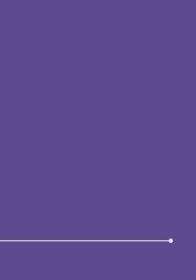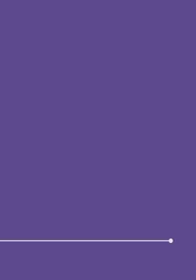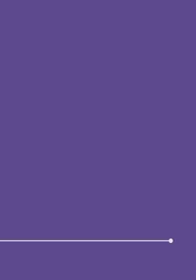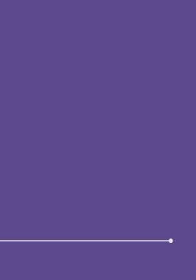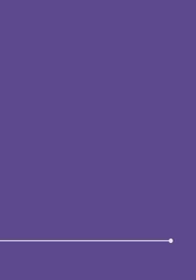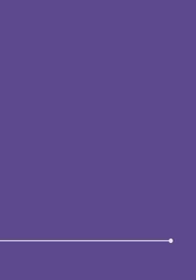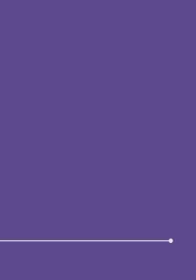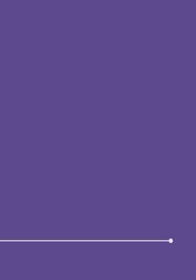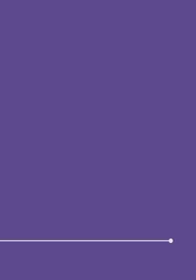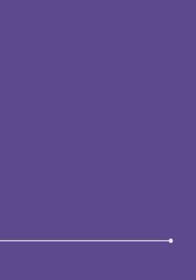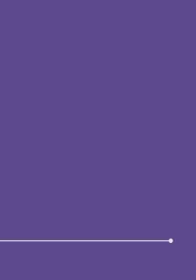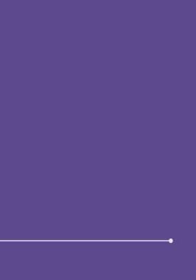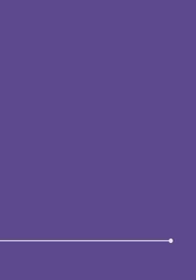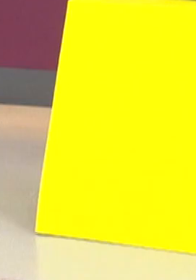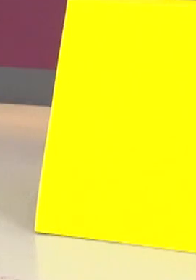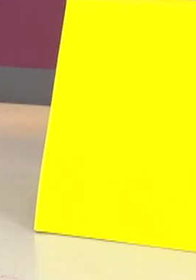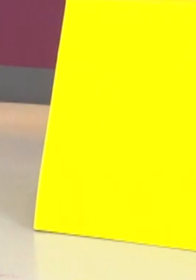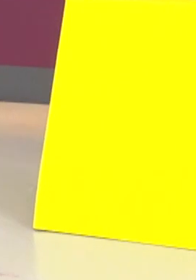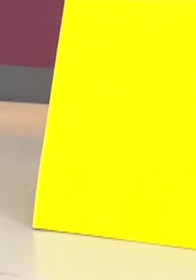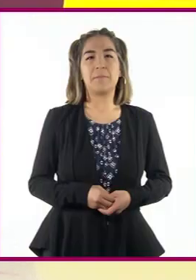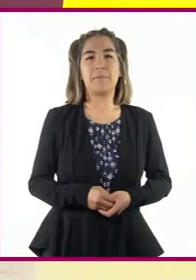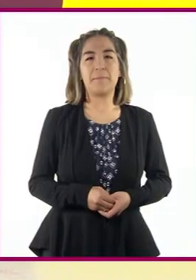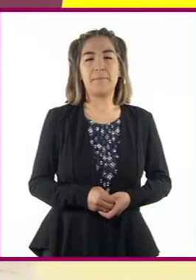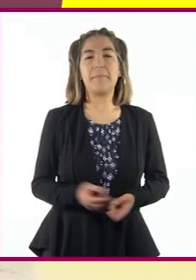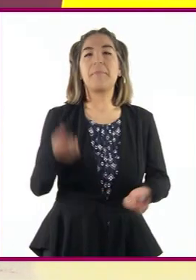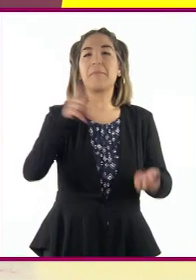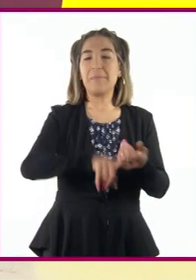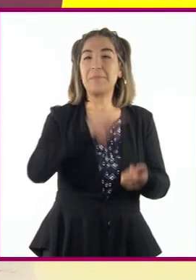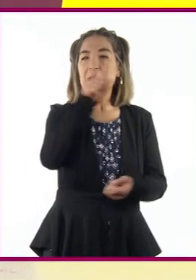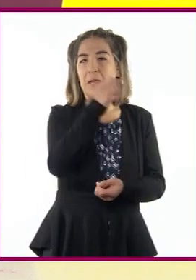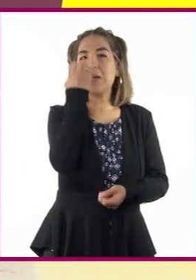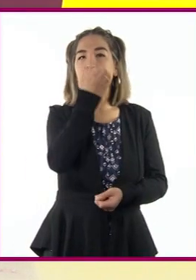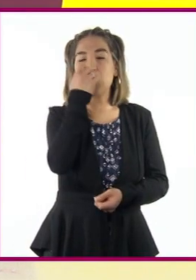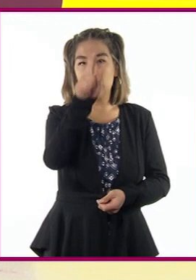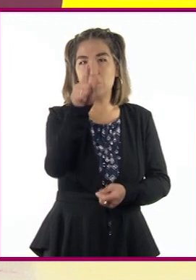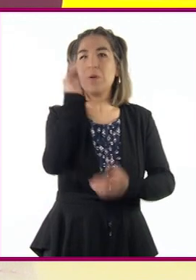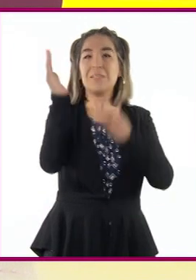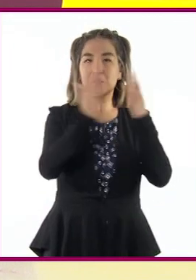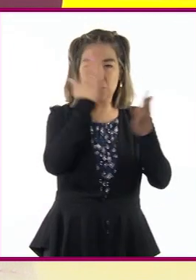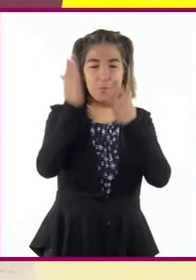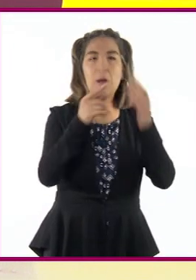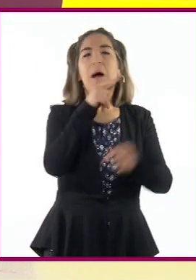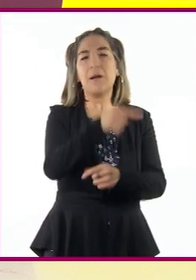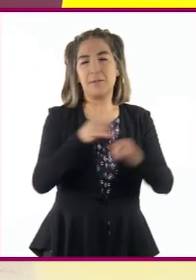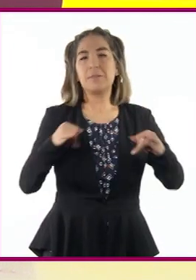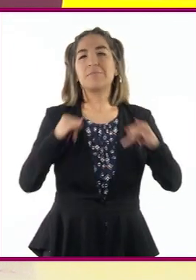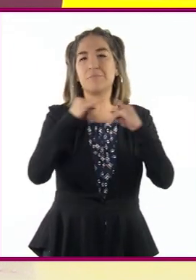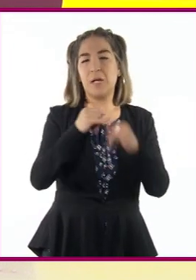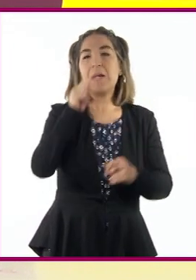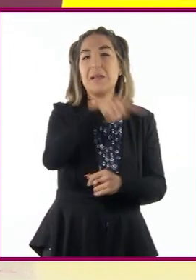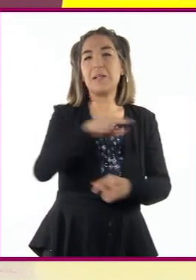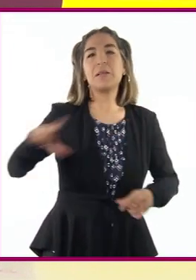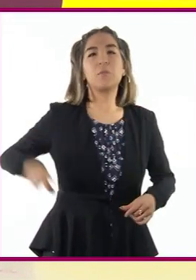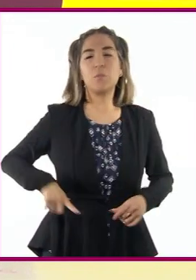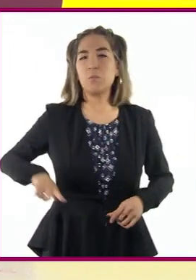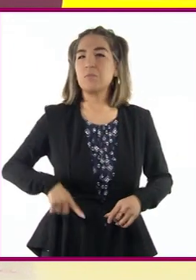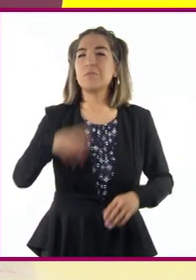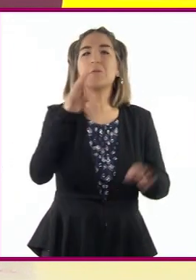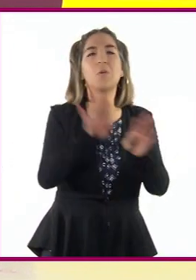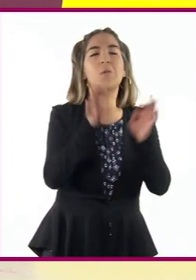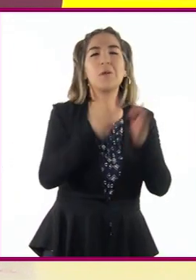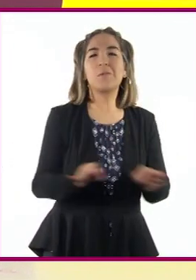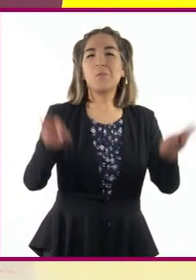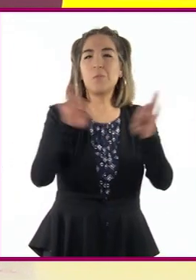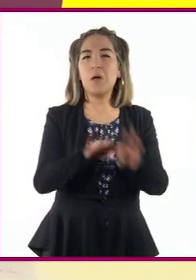las escuelas donde ustedes estudian. Cabe señalar que las instituciones responden a un mandato legal. Tienen